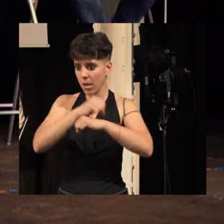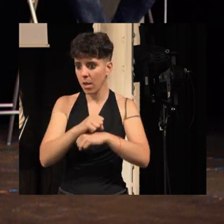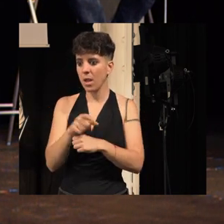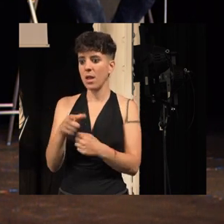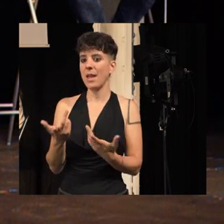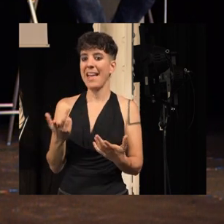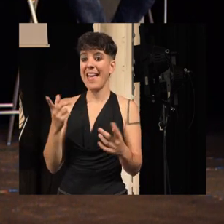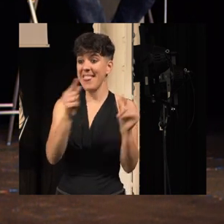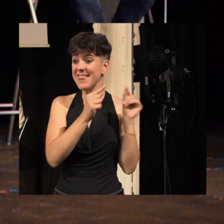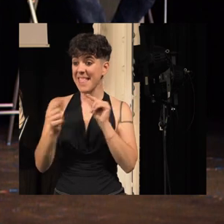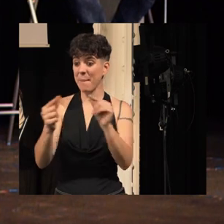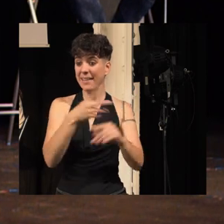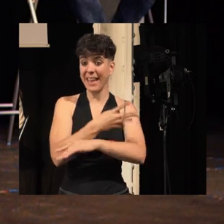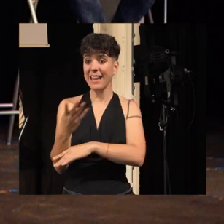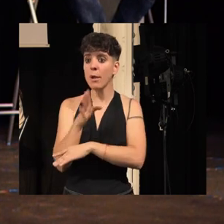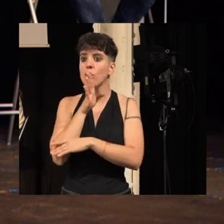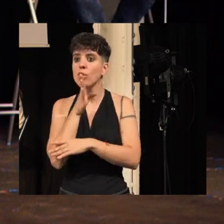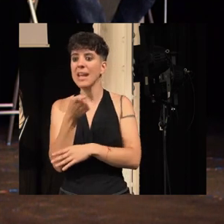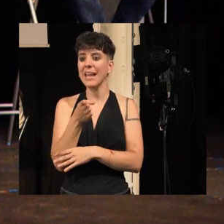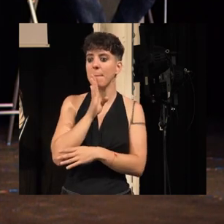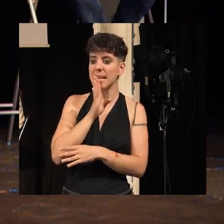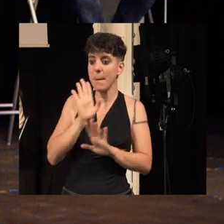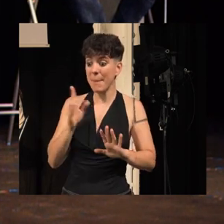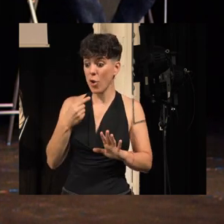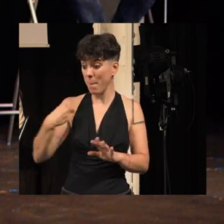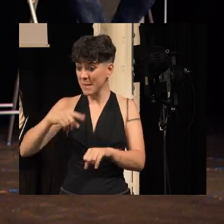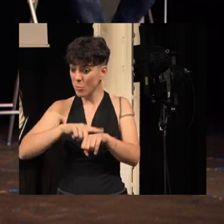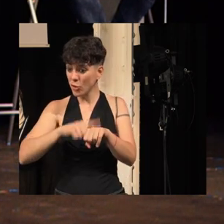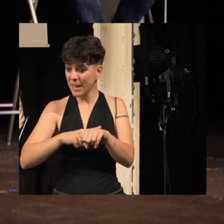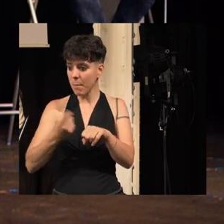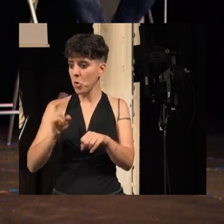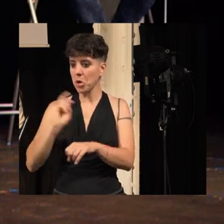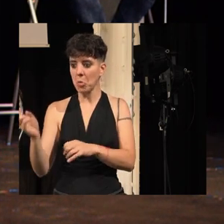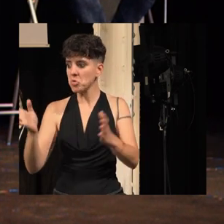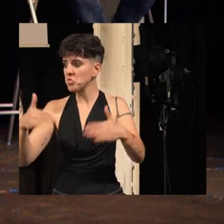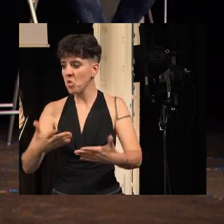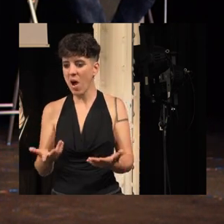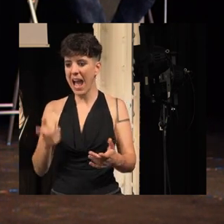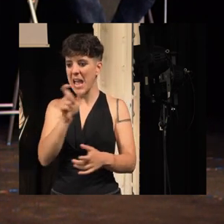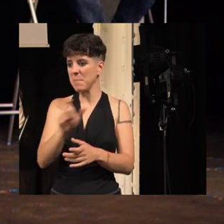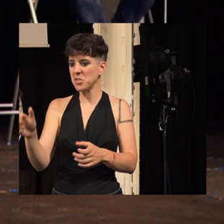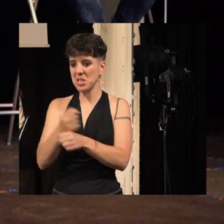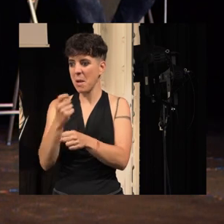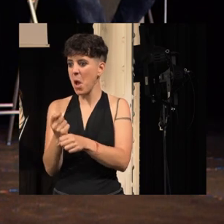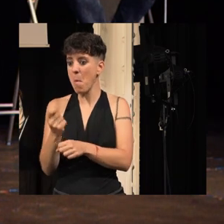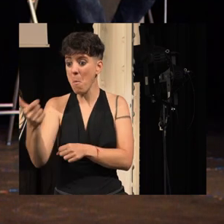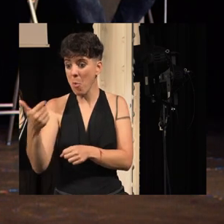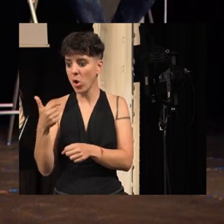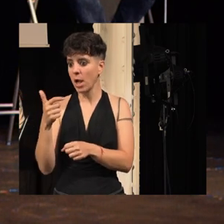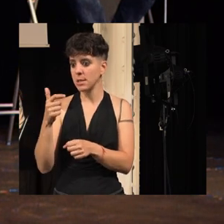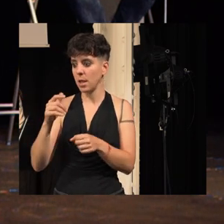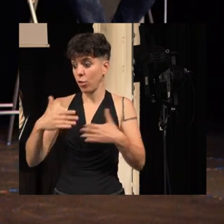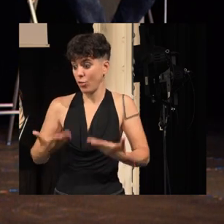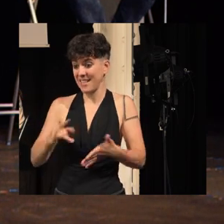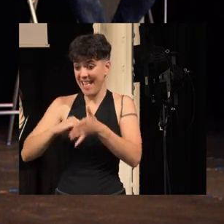las políticas LGTB, pero estamos sobrecargando sobremanera, sin recursos, sin incremento de personal, sin presupuesto, a las técnicas